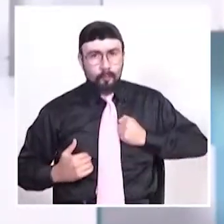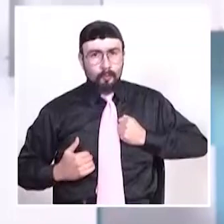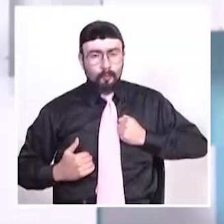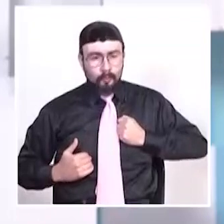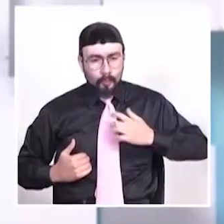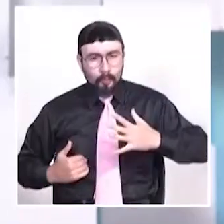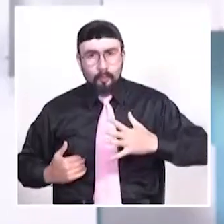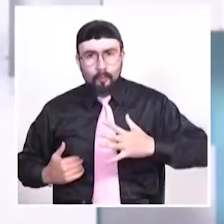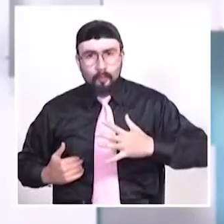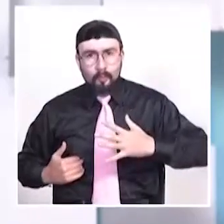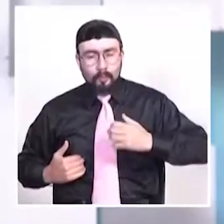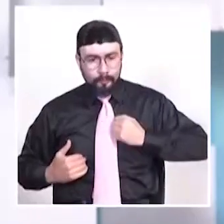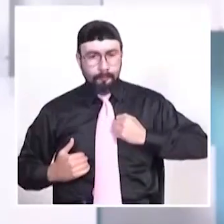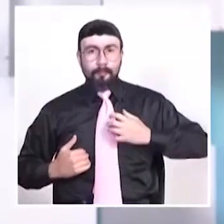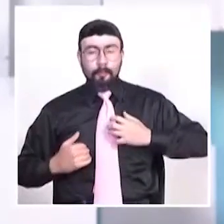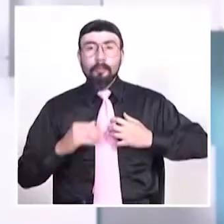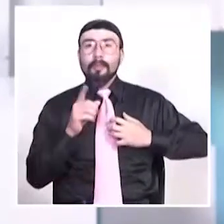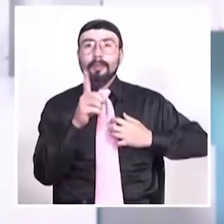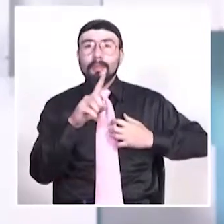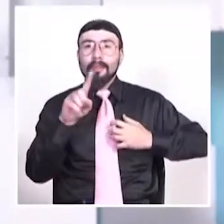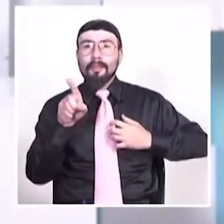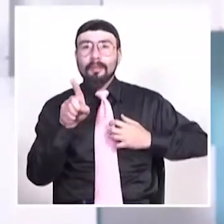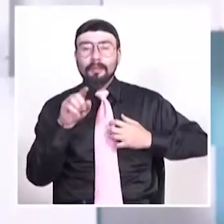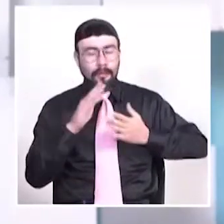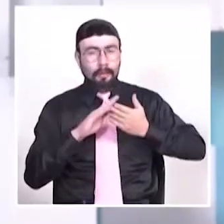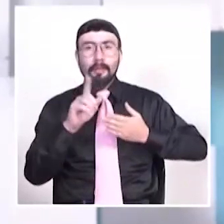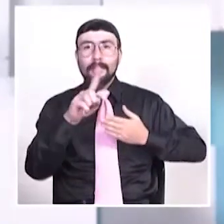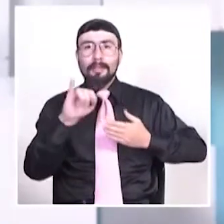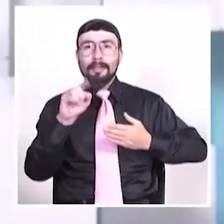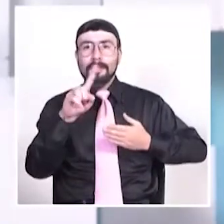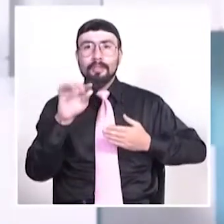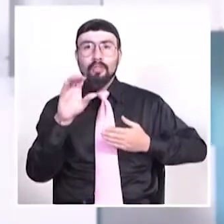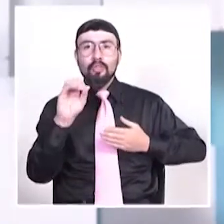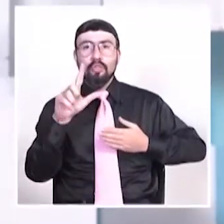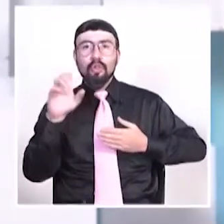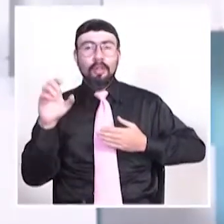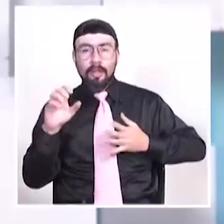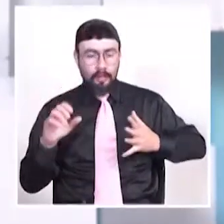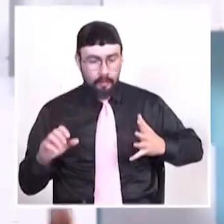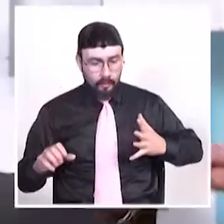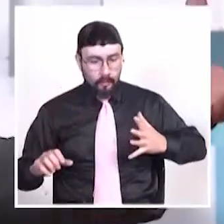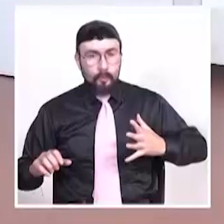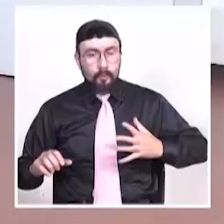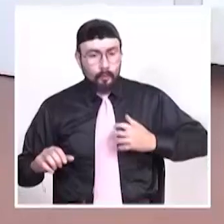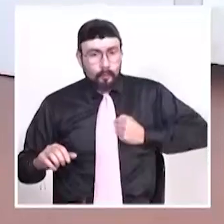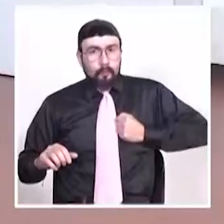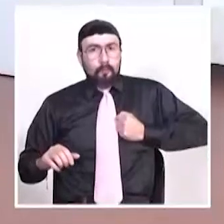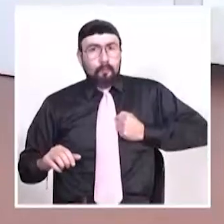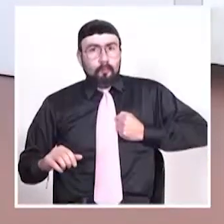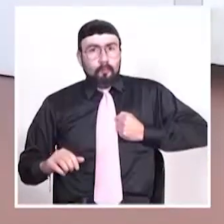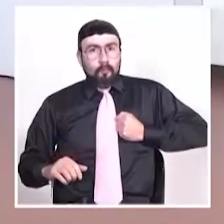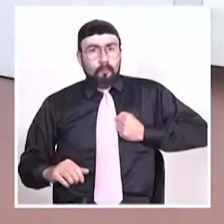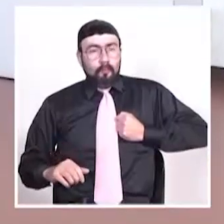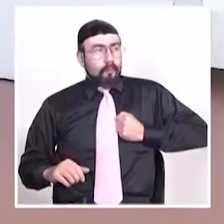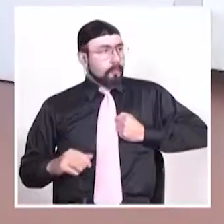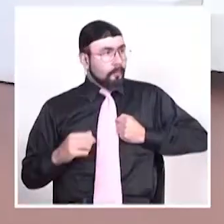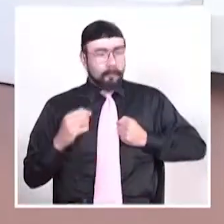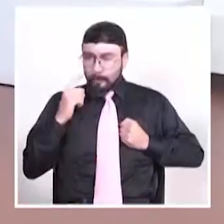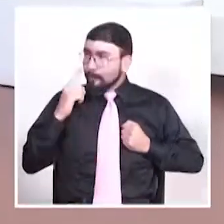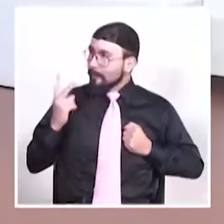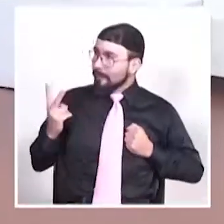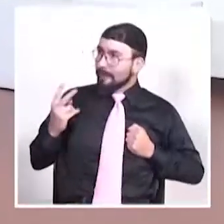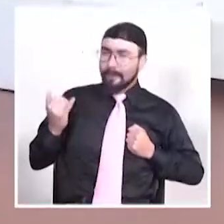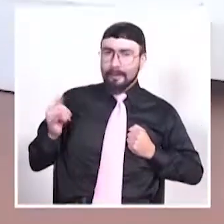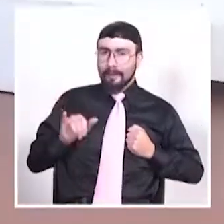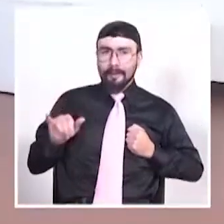decir, la sístole es la contracción tanto del atrio como del ventrículo. Aquí le damos el juguito, me lo va teniendo quieto.